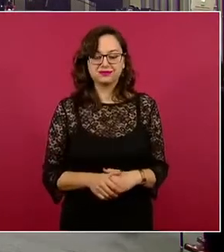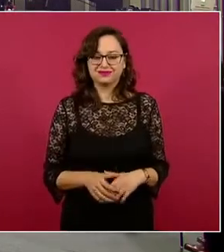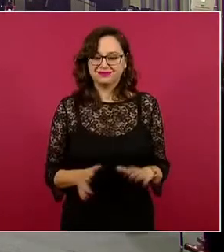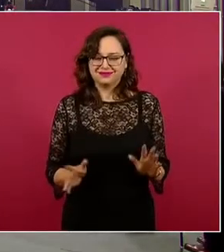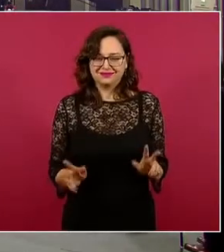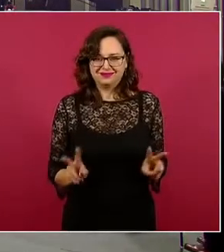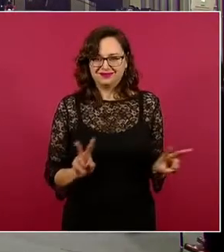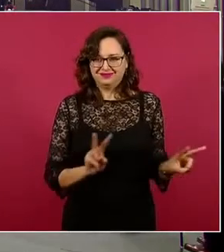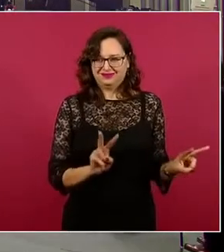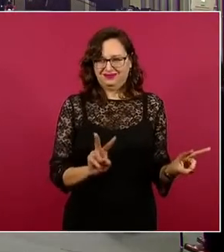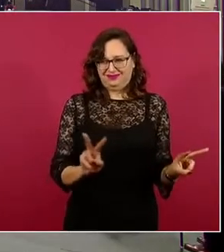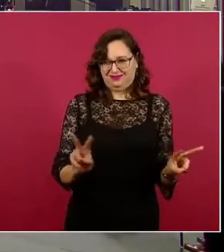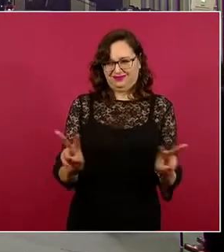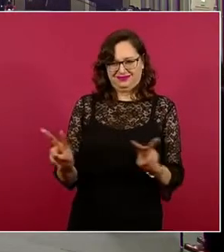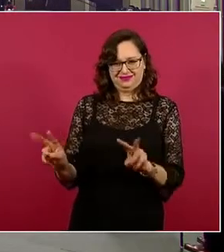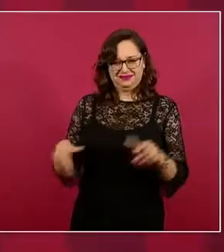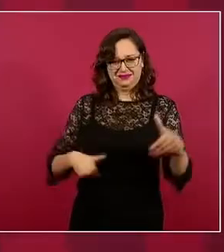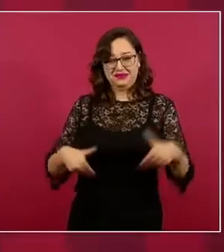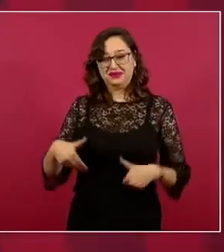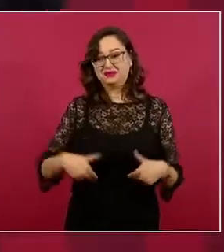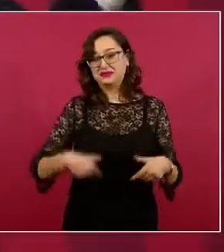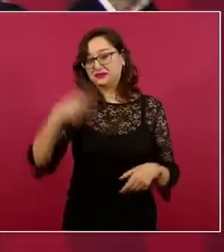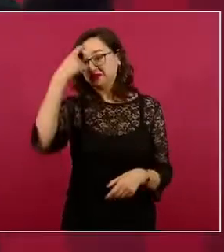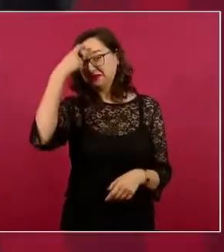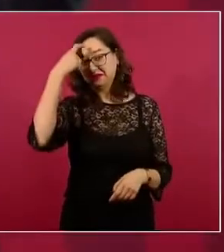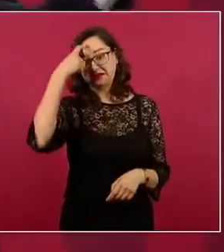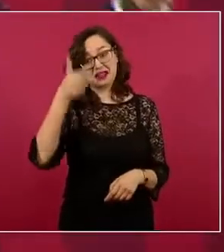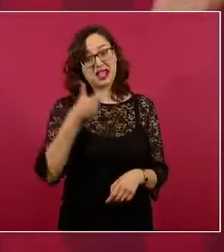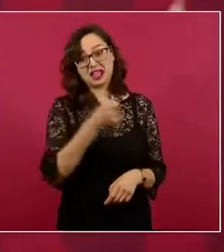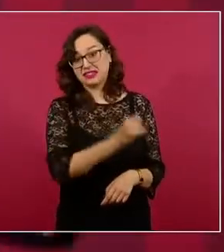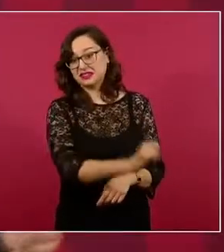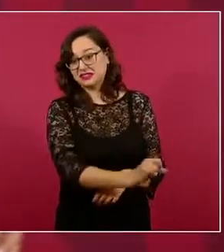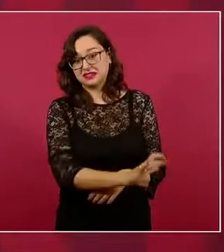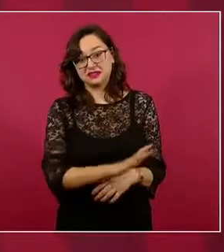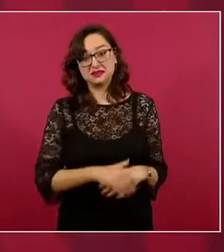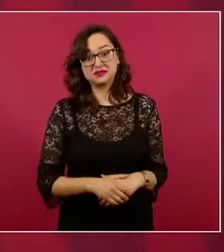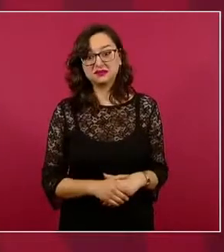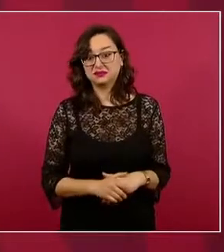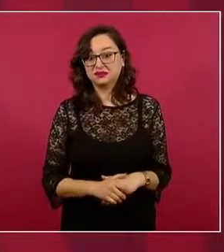Entonces, esa es una mentalidad, o la hipocresía